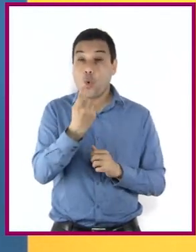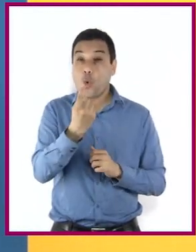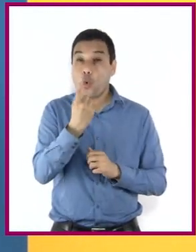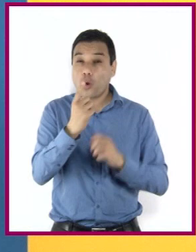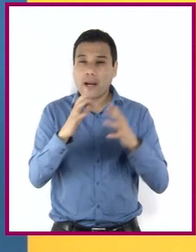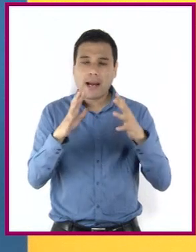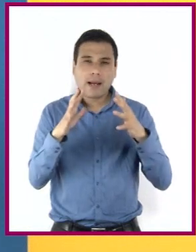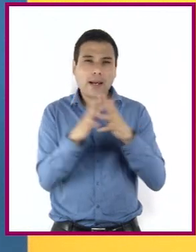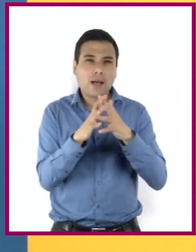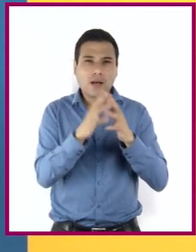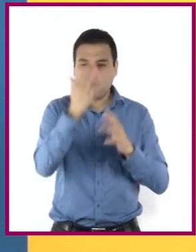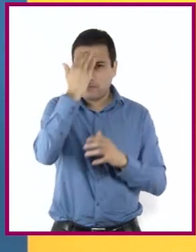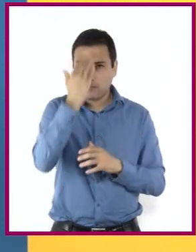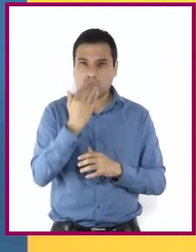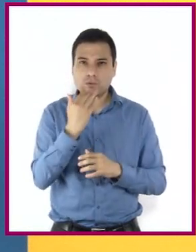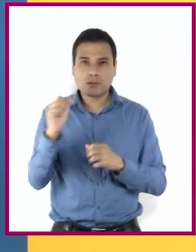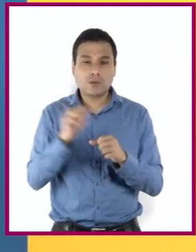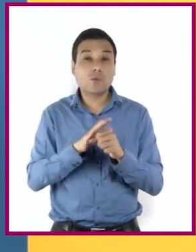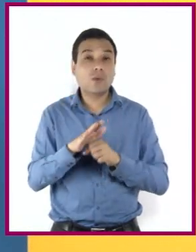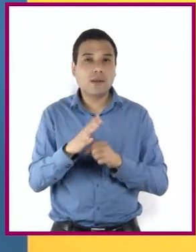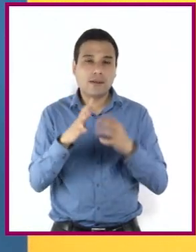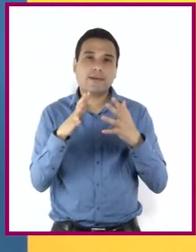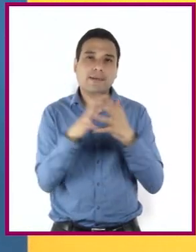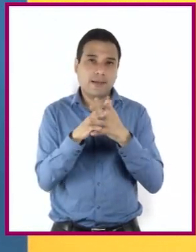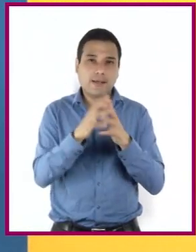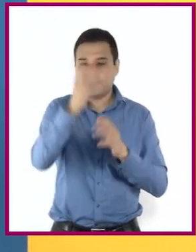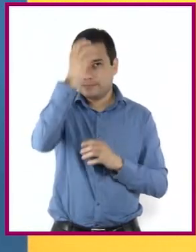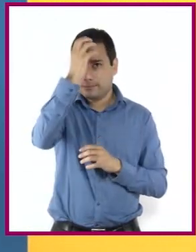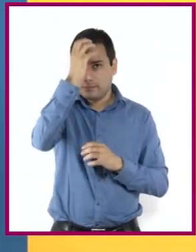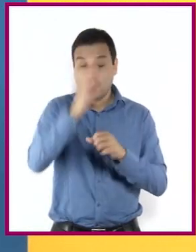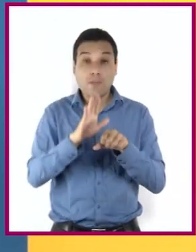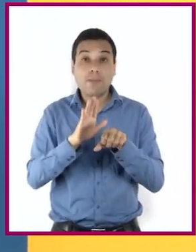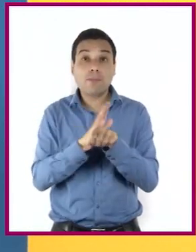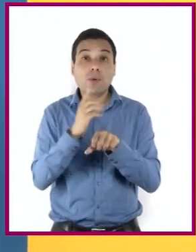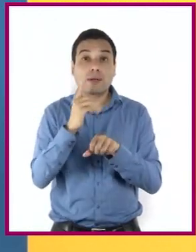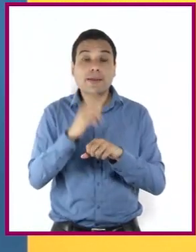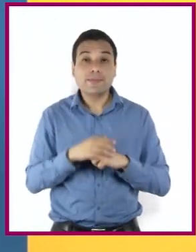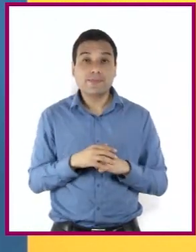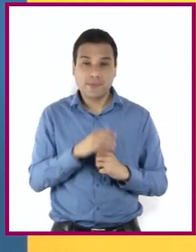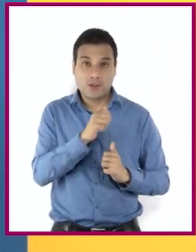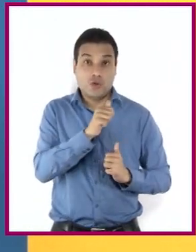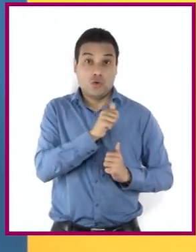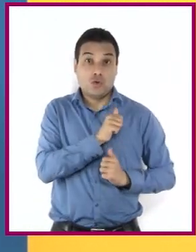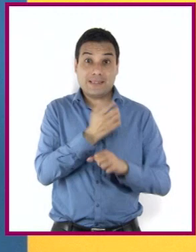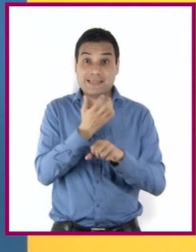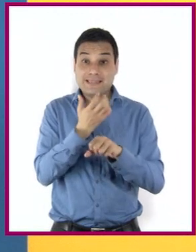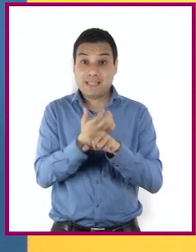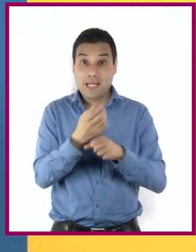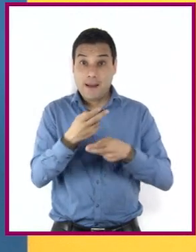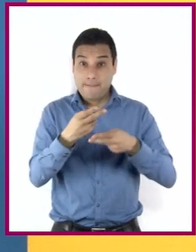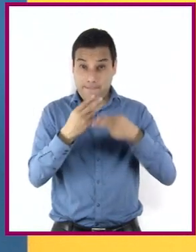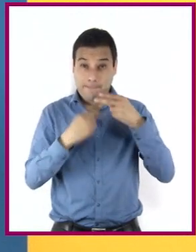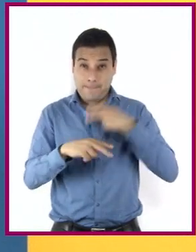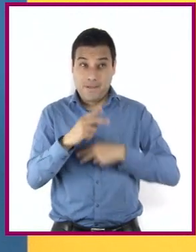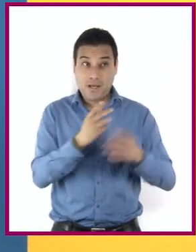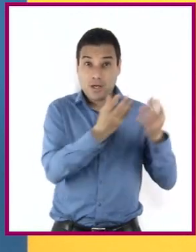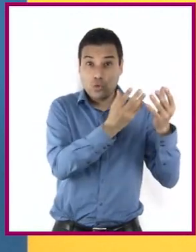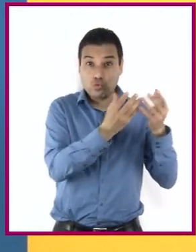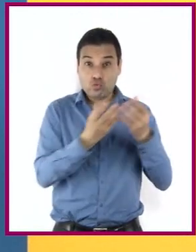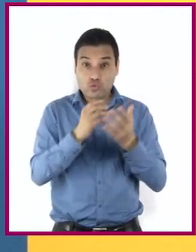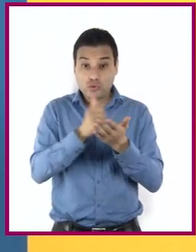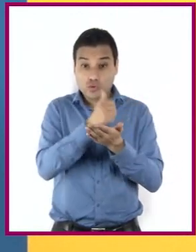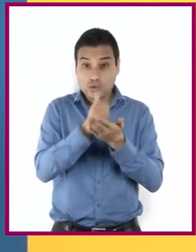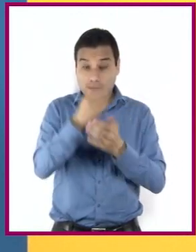más célebres porque el ejército estadounidense enfrentó en su camino hacia la Ciudad de México a un grupo